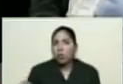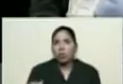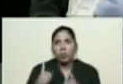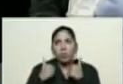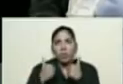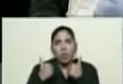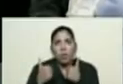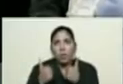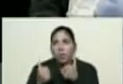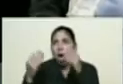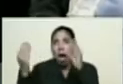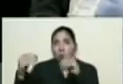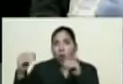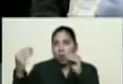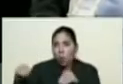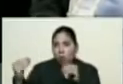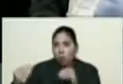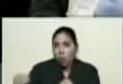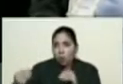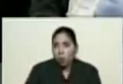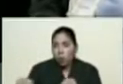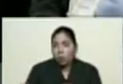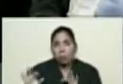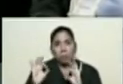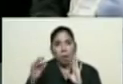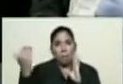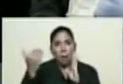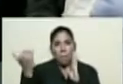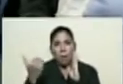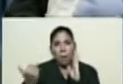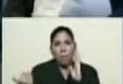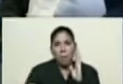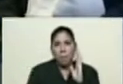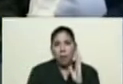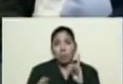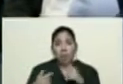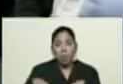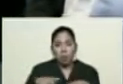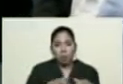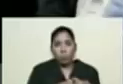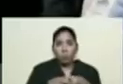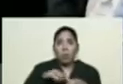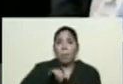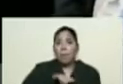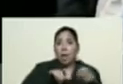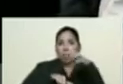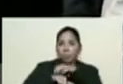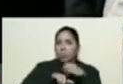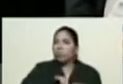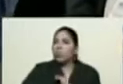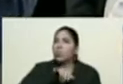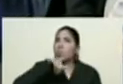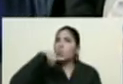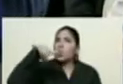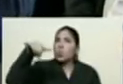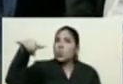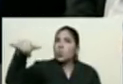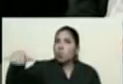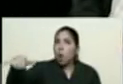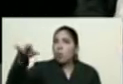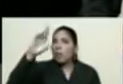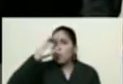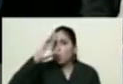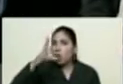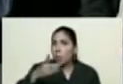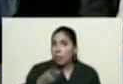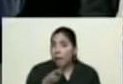todo estaba acordado, cada uno de los puntos estaba acordado y se hizo el viaje a República Dominicana, ahí estaba el escenario, ahí estaba el presidente Medina,